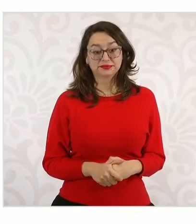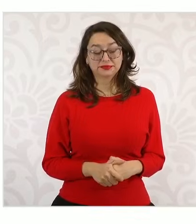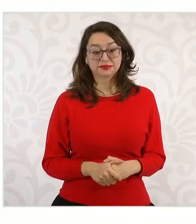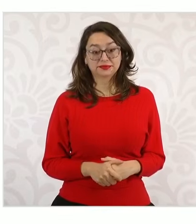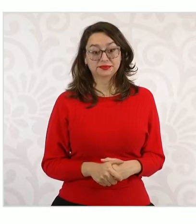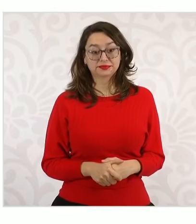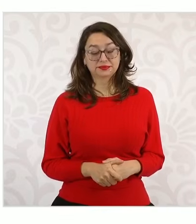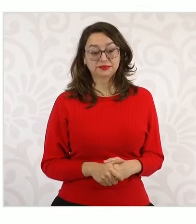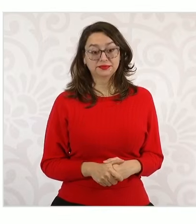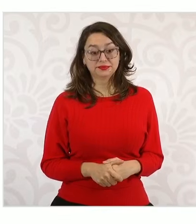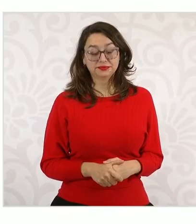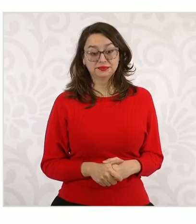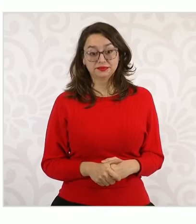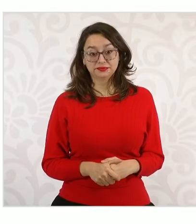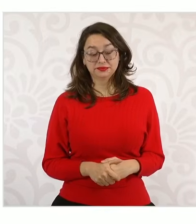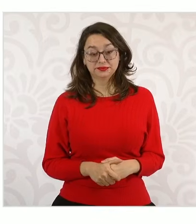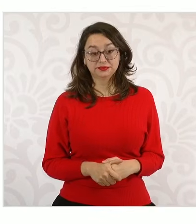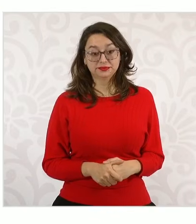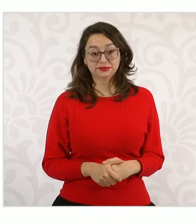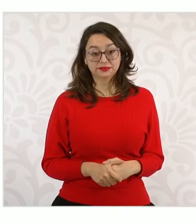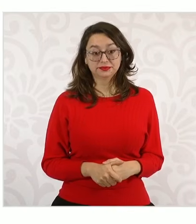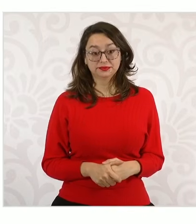Regrésale al desplegado.